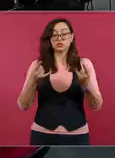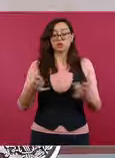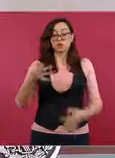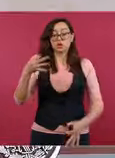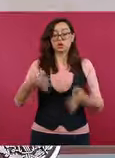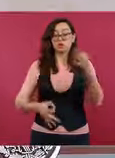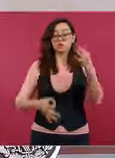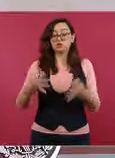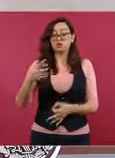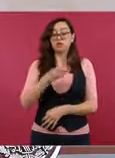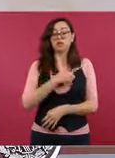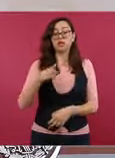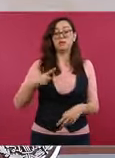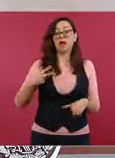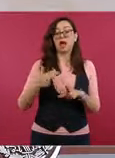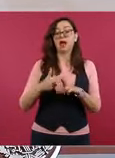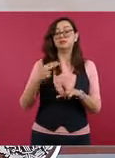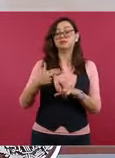hasta el final.